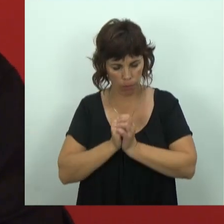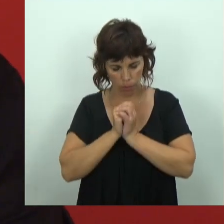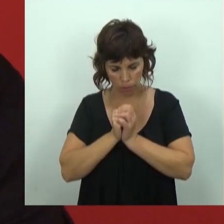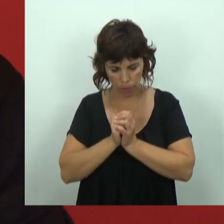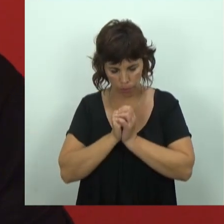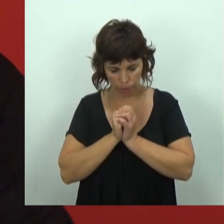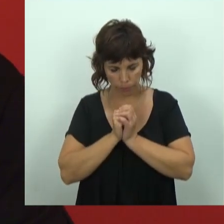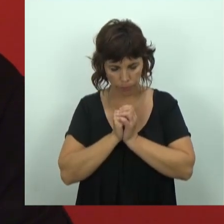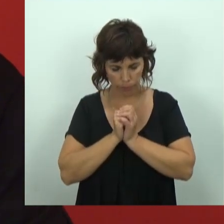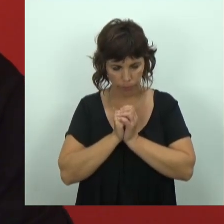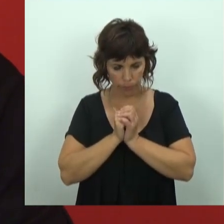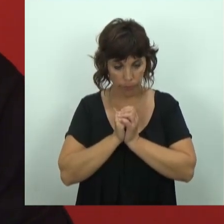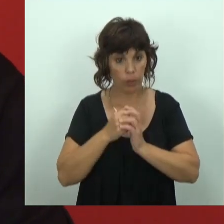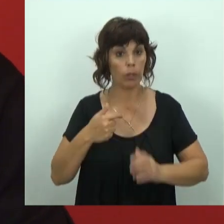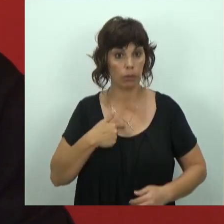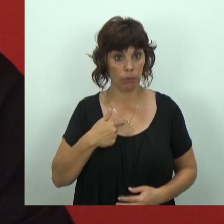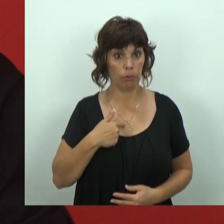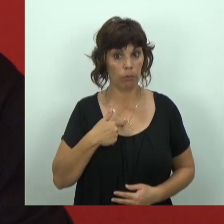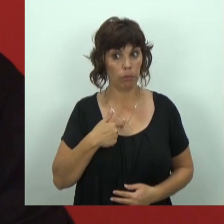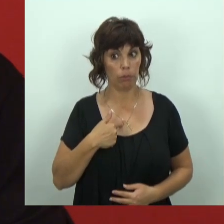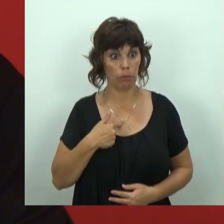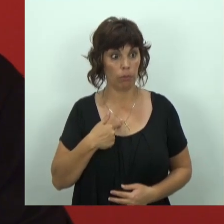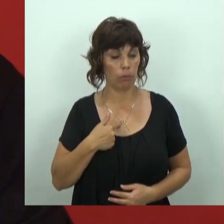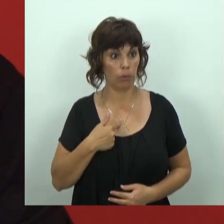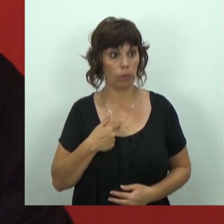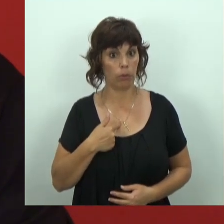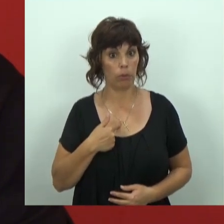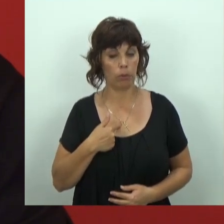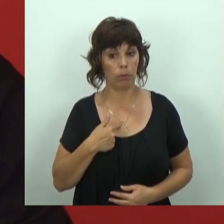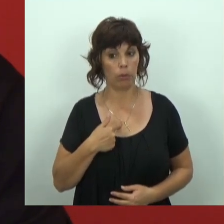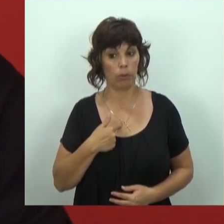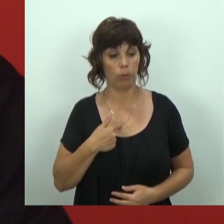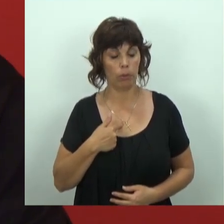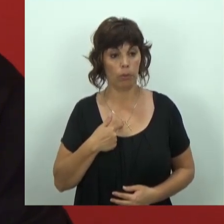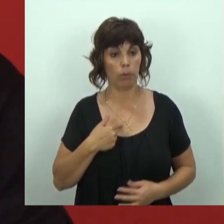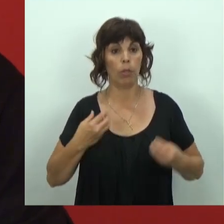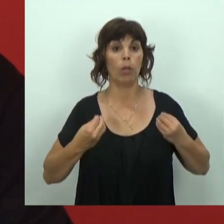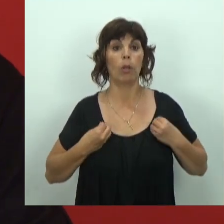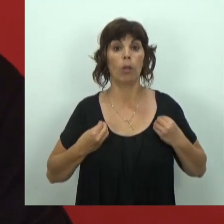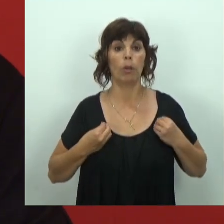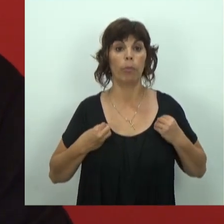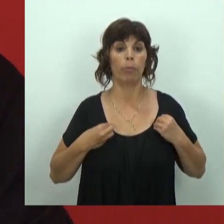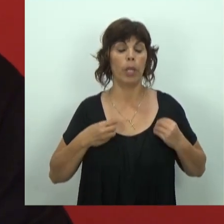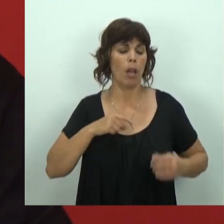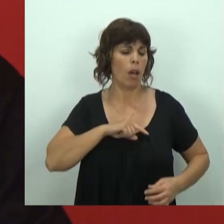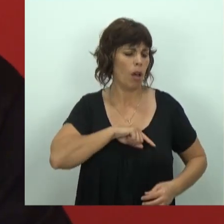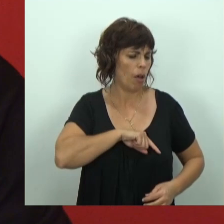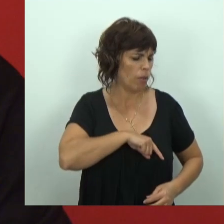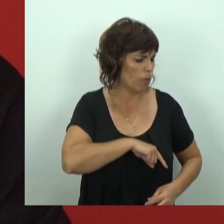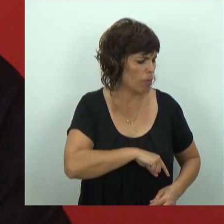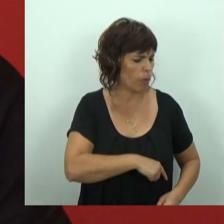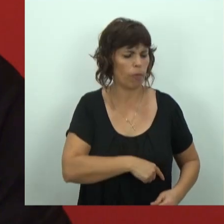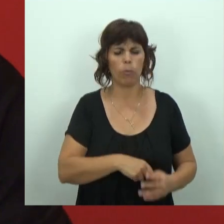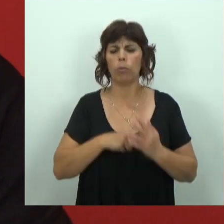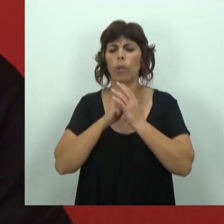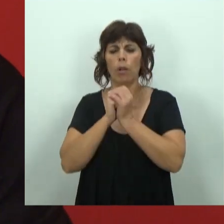y como dije, le está hablando un hombre de continua, profunda, cercanía, oración,